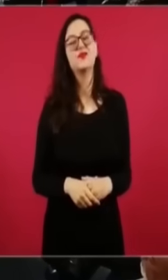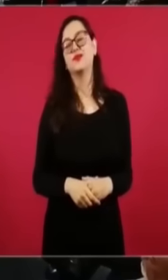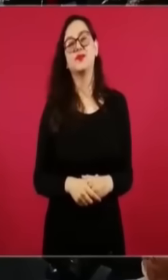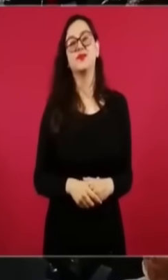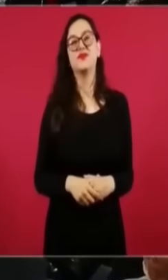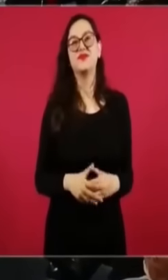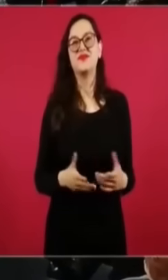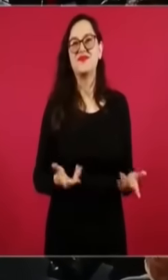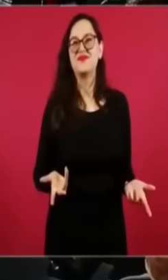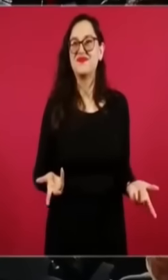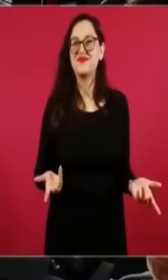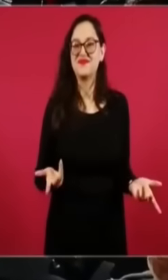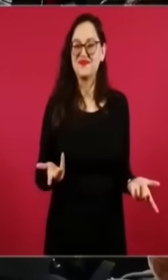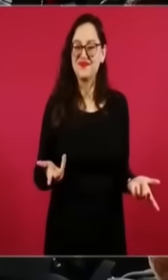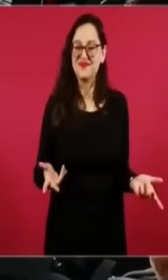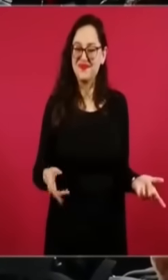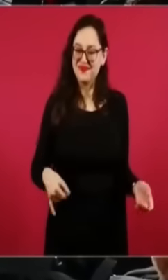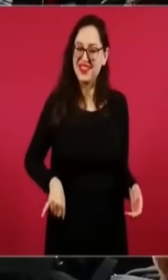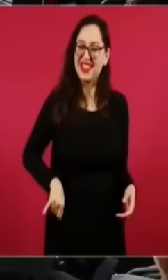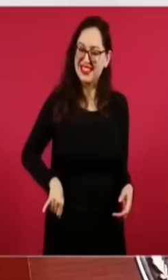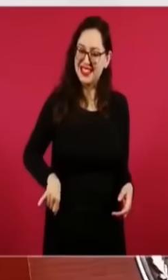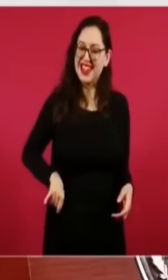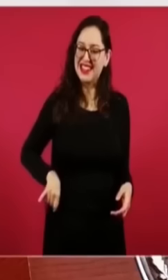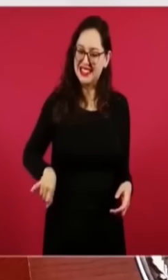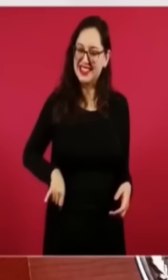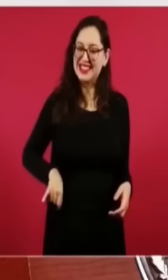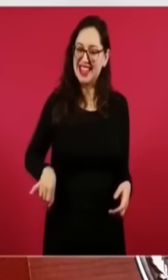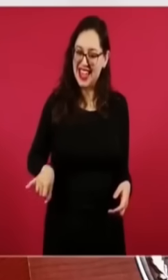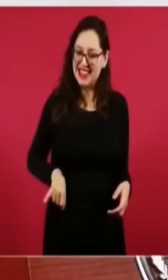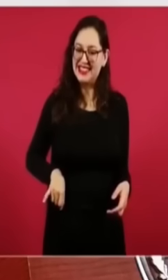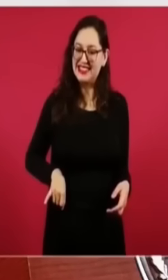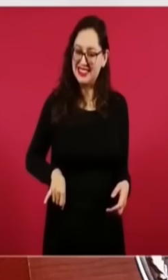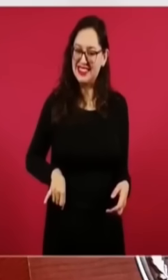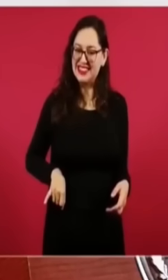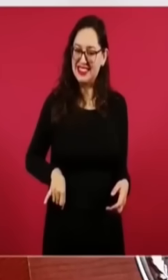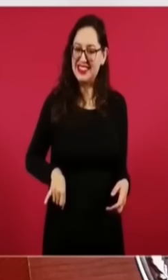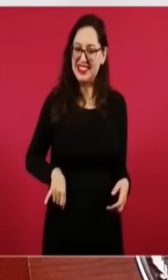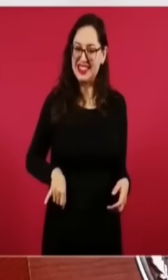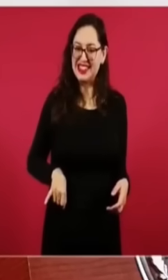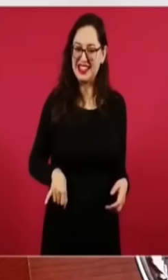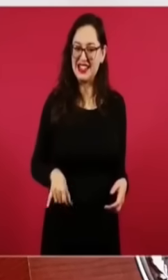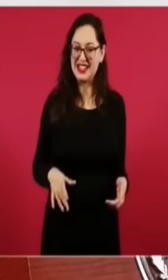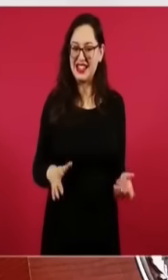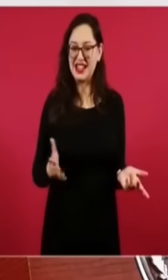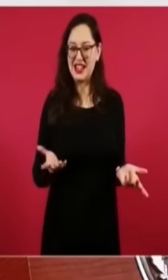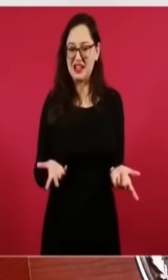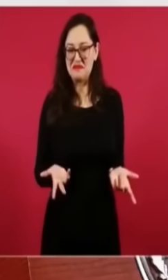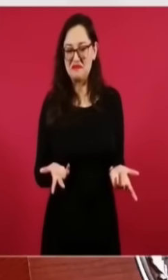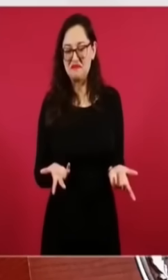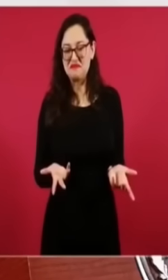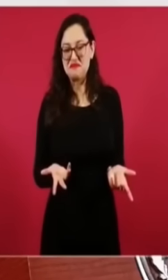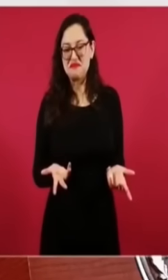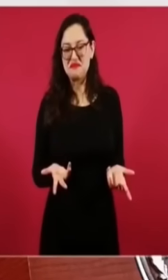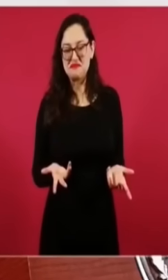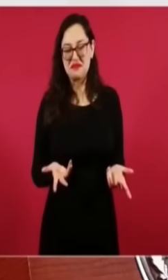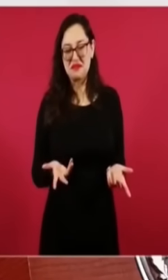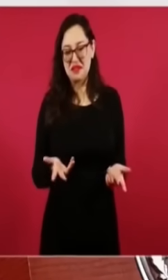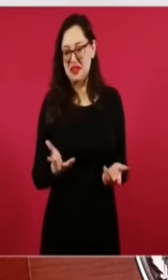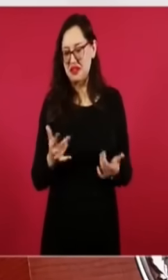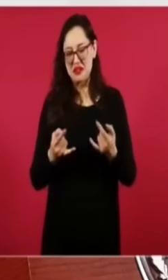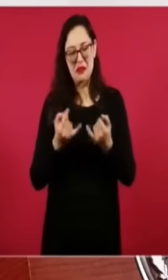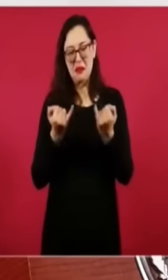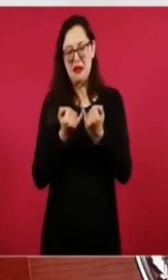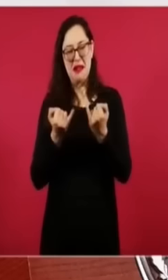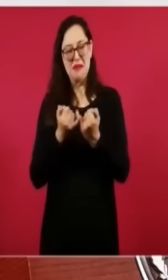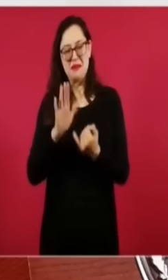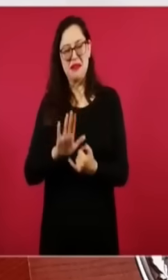muy interesante porque es como la fábula del rey, va